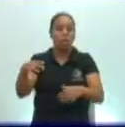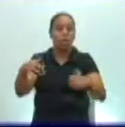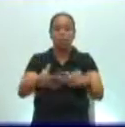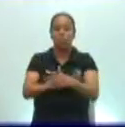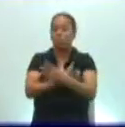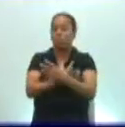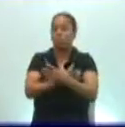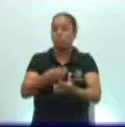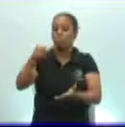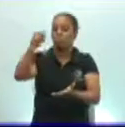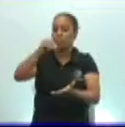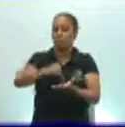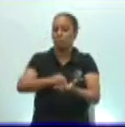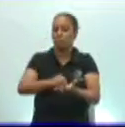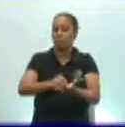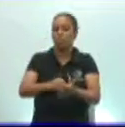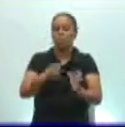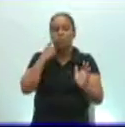en esta sustancia.